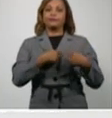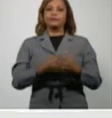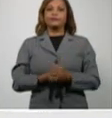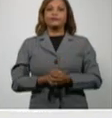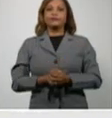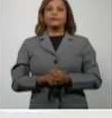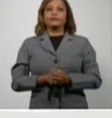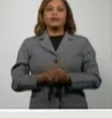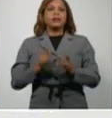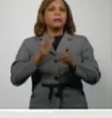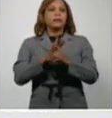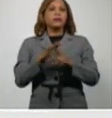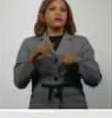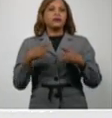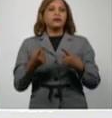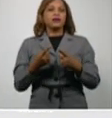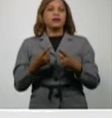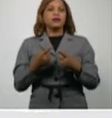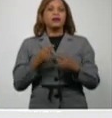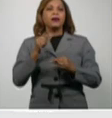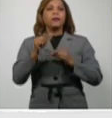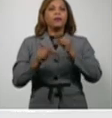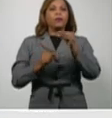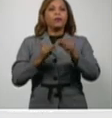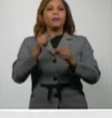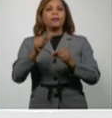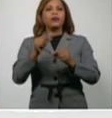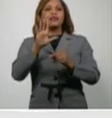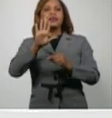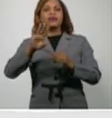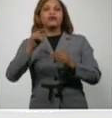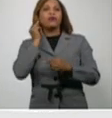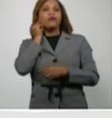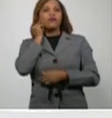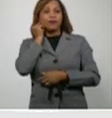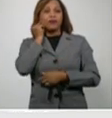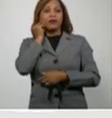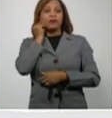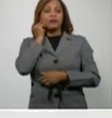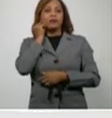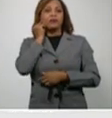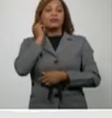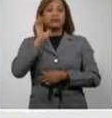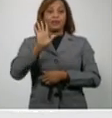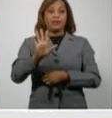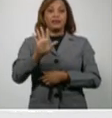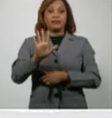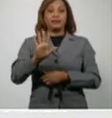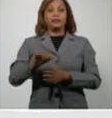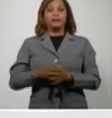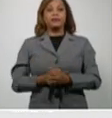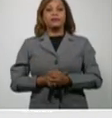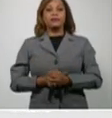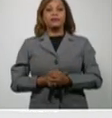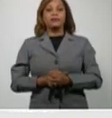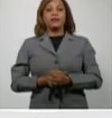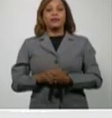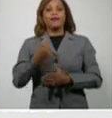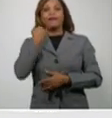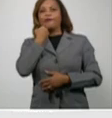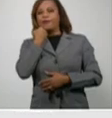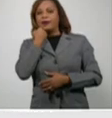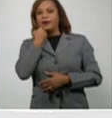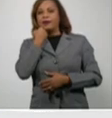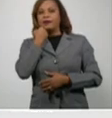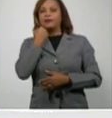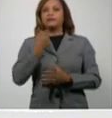comenzó con los síntomas el 5 de febrero, con fiebre. Igualmente se fue a su